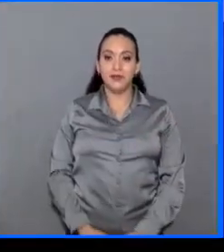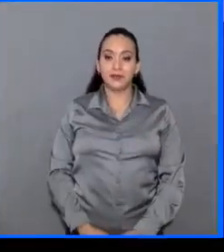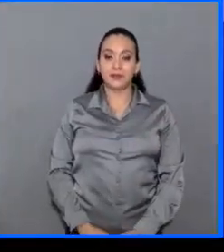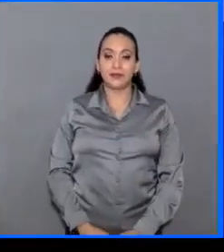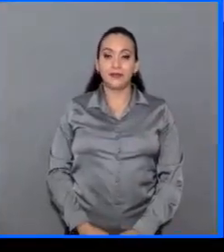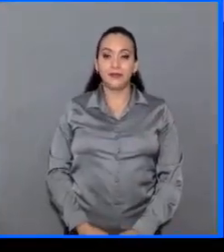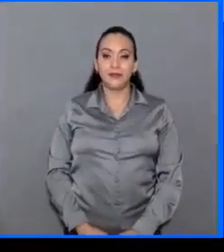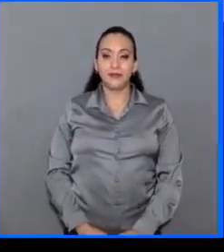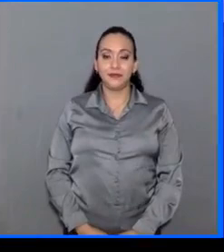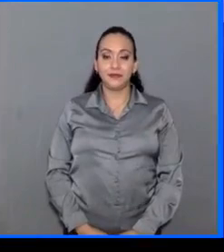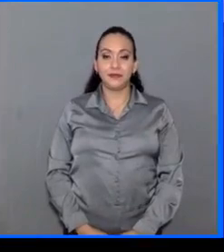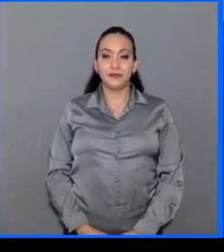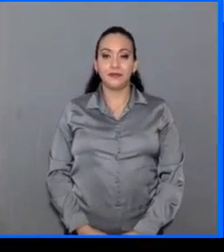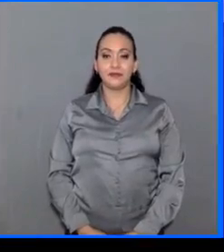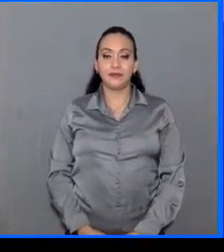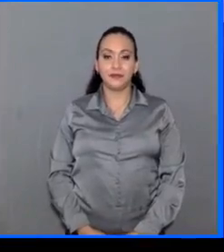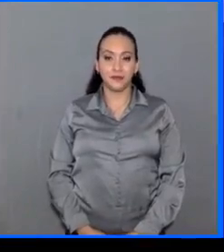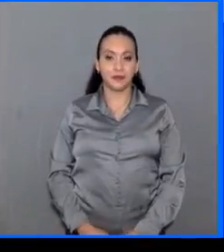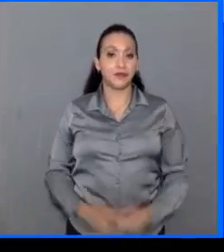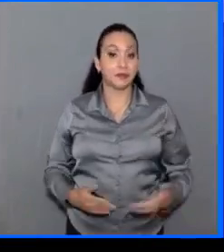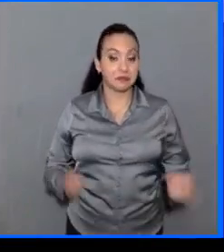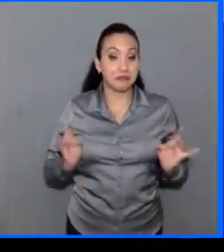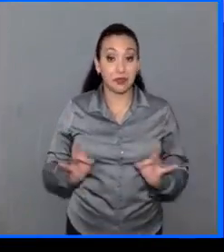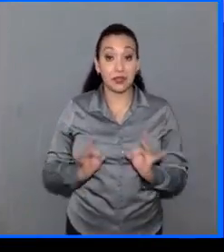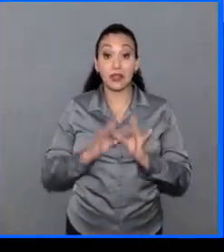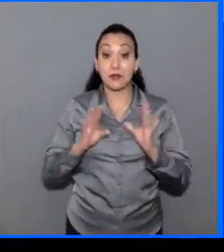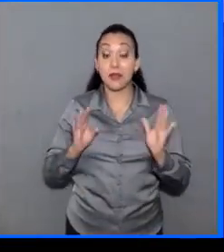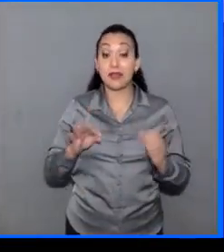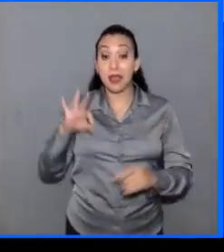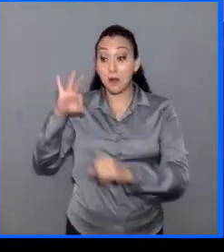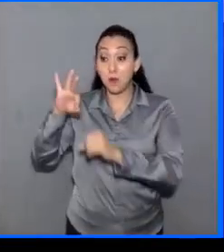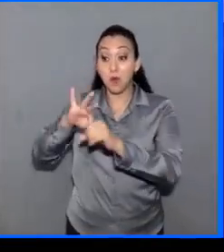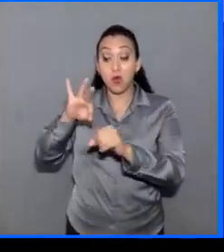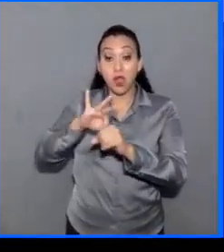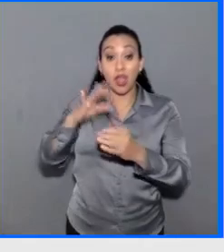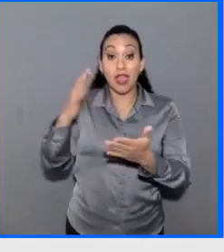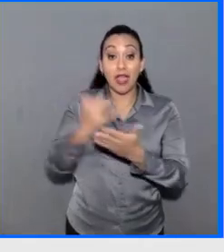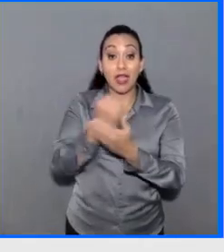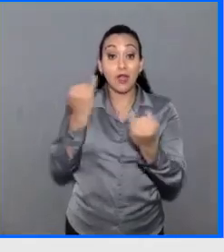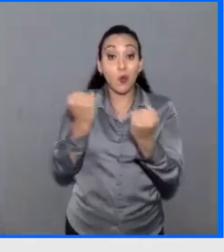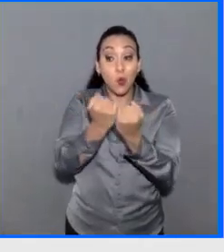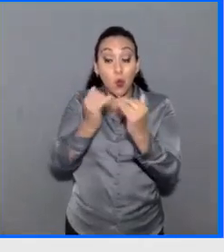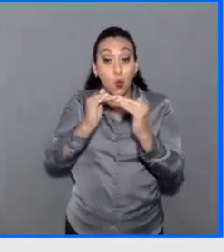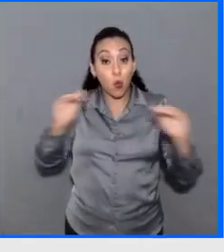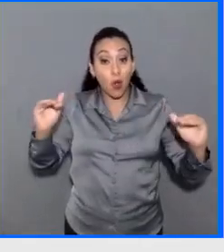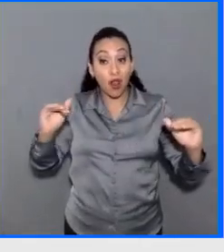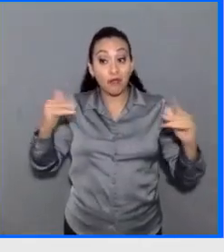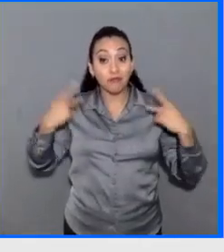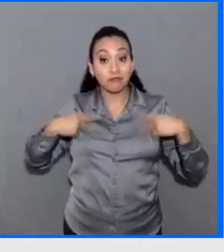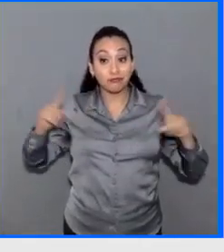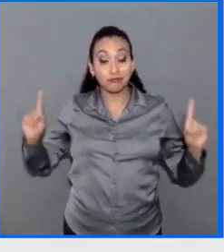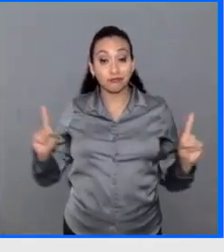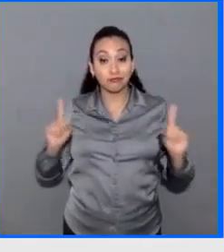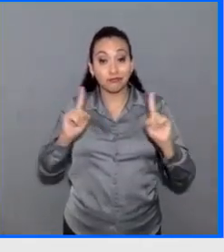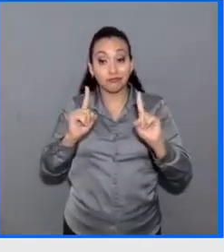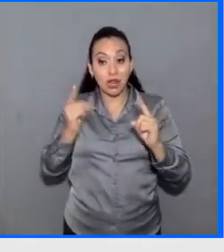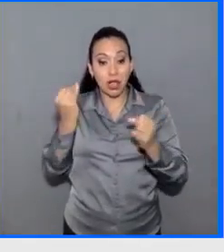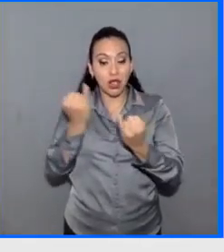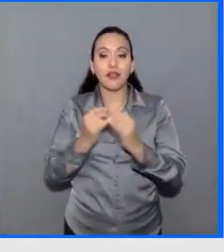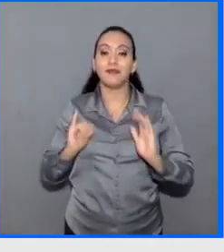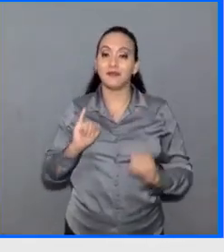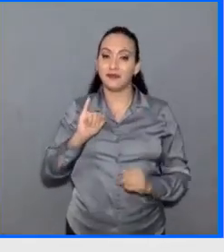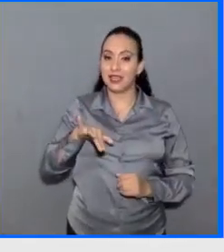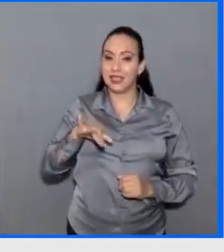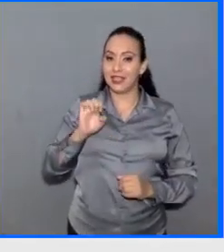En más de estos temas, en caso de empate en alguno de los cargos de elección extraordinaria para el Poder Judicial, el INE no podrá designar el